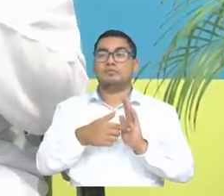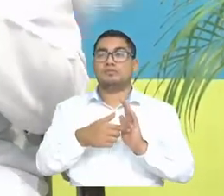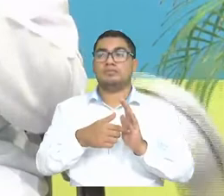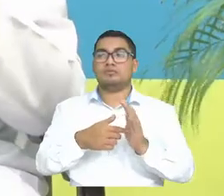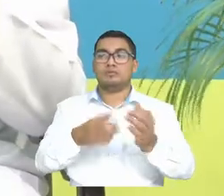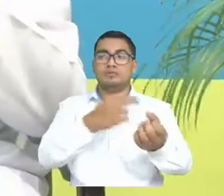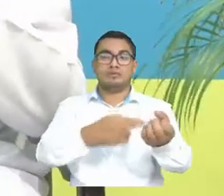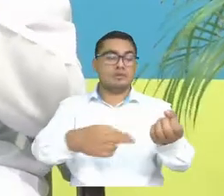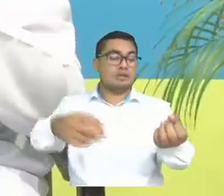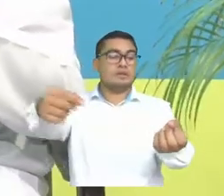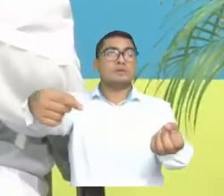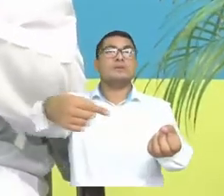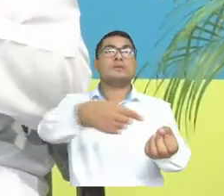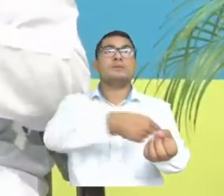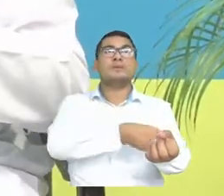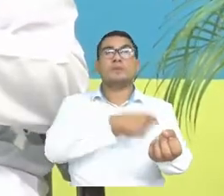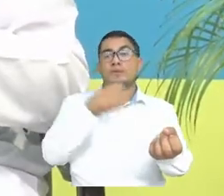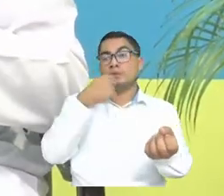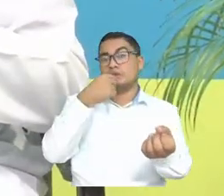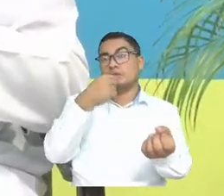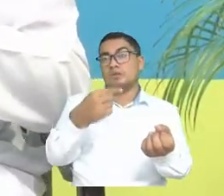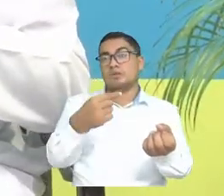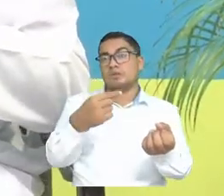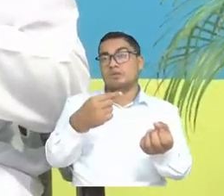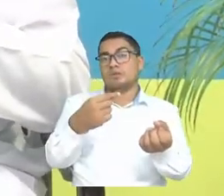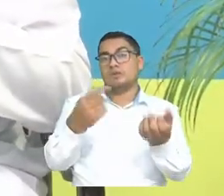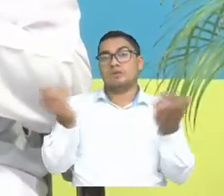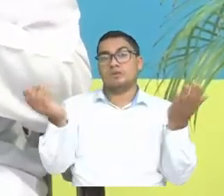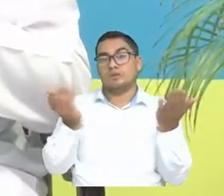transfusiones sanguíneas, perdón,